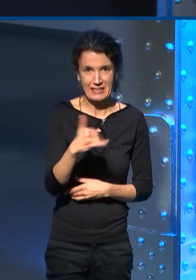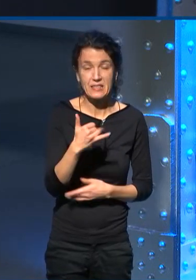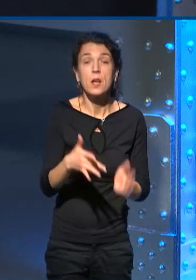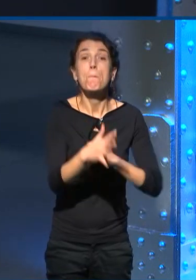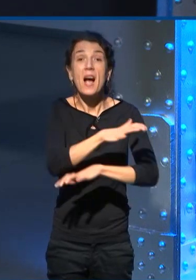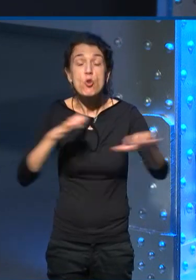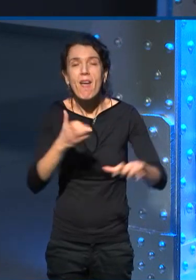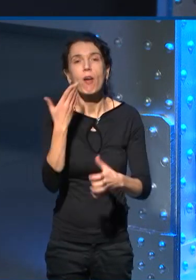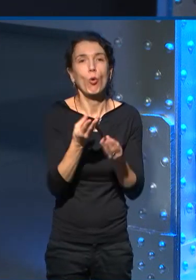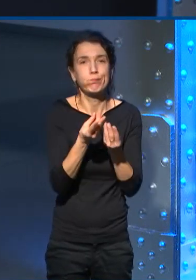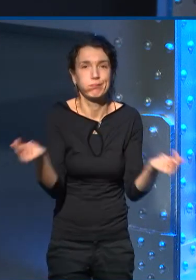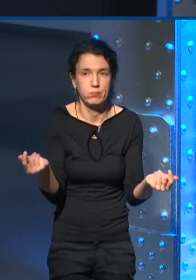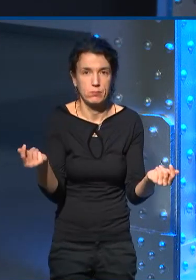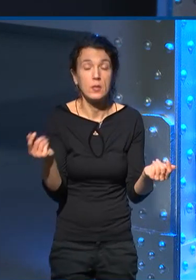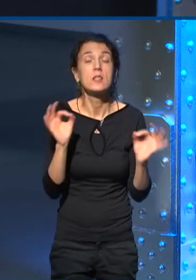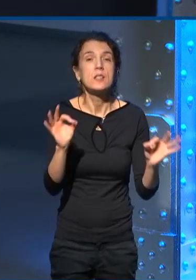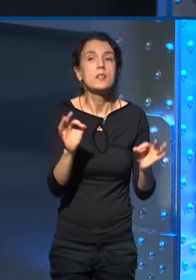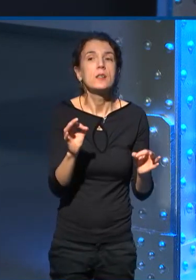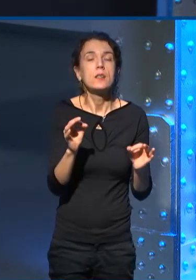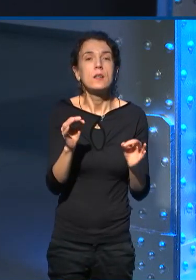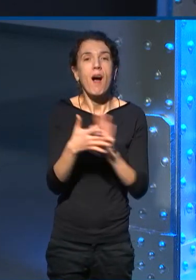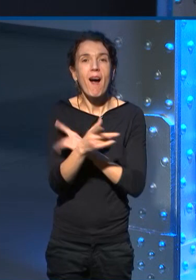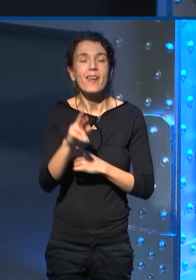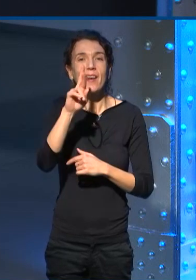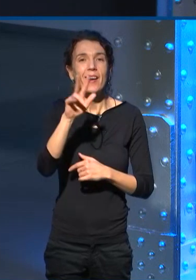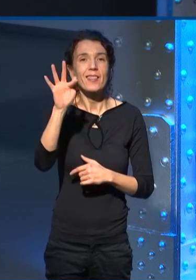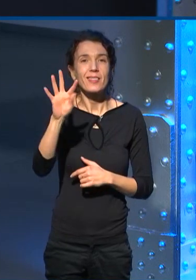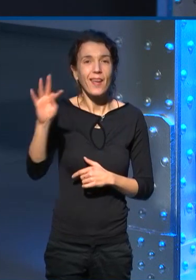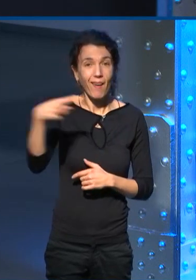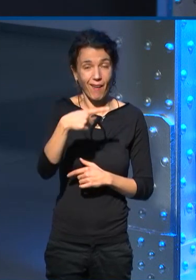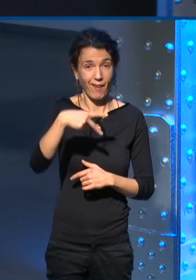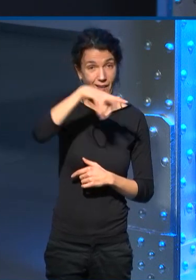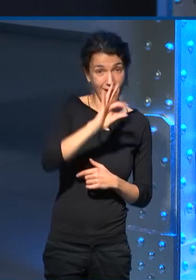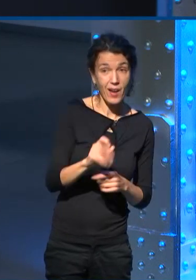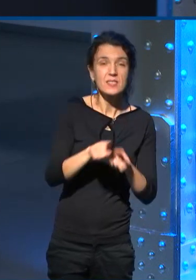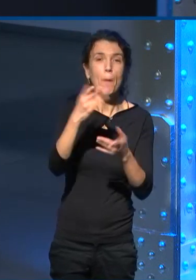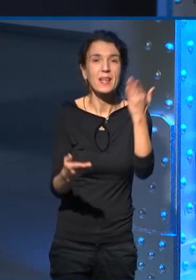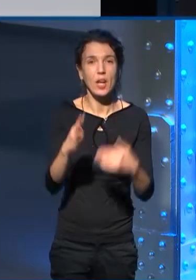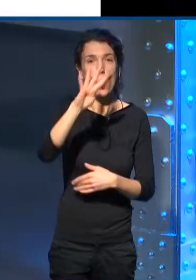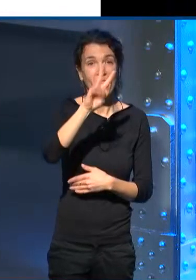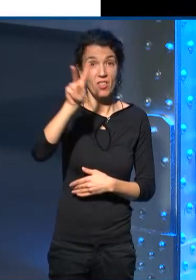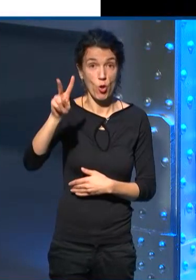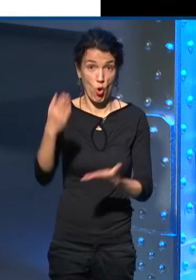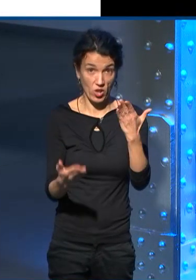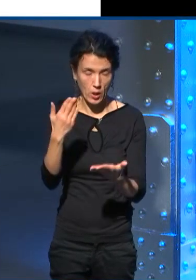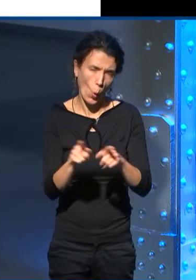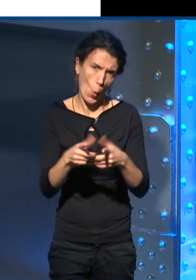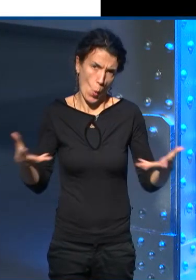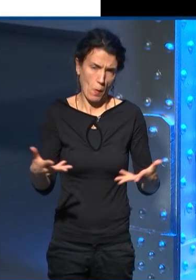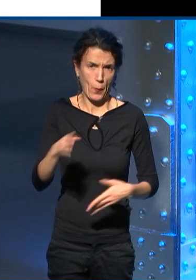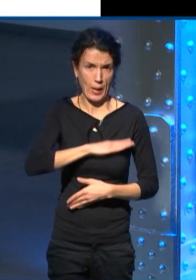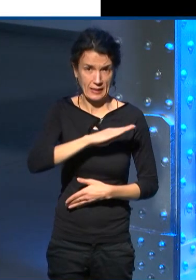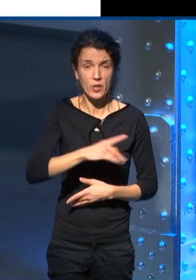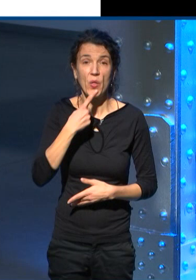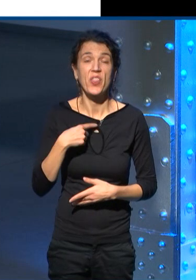que disiparlo. Entonces, pues existe un RTG fabricado por NASA que pesa 42 kilos, es un buen mamotreto, y nos da más de